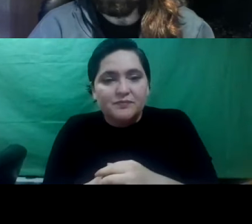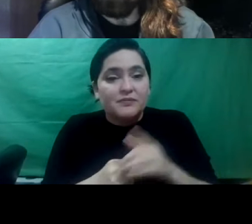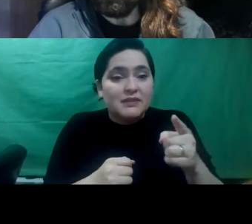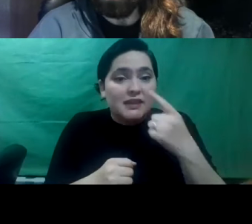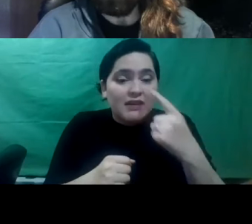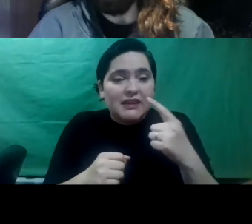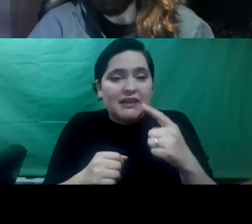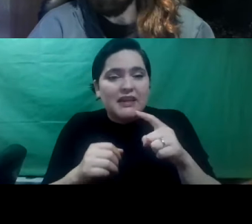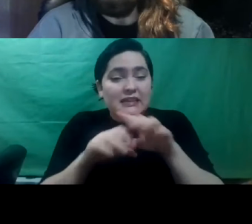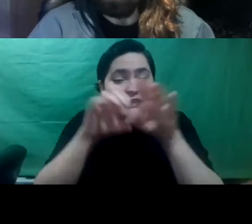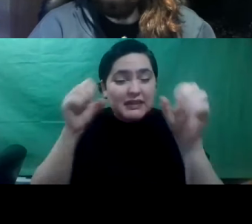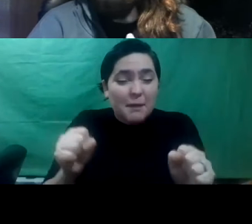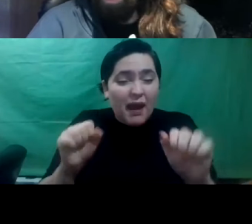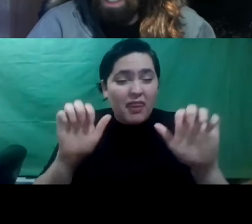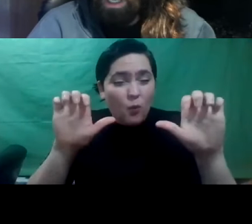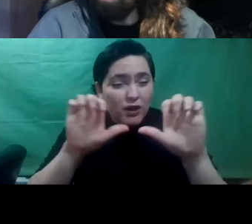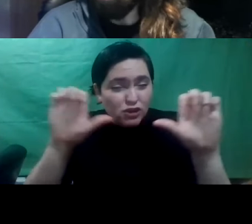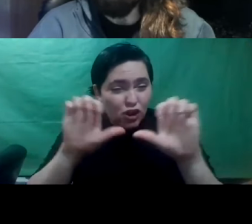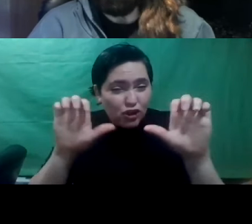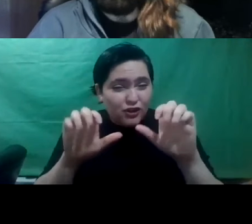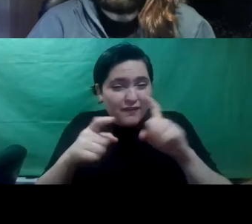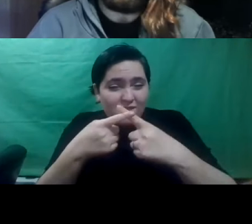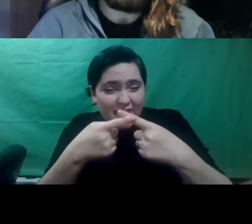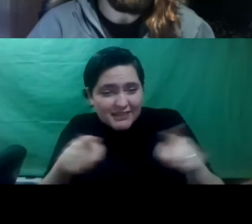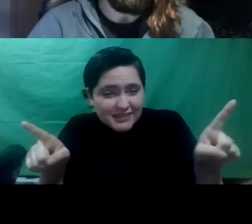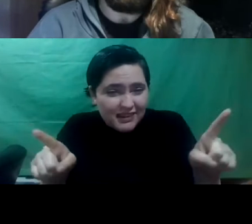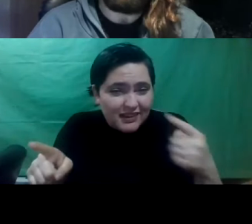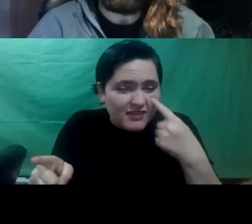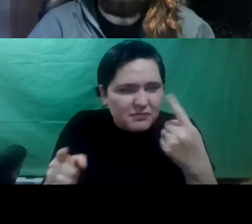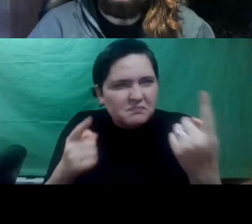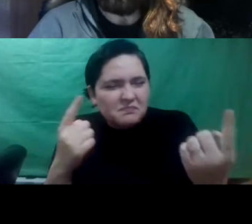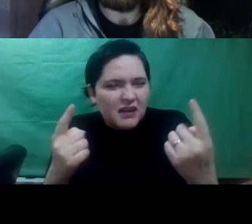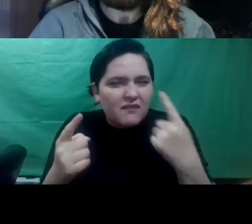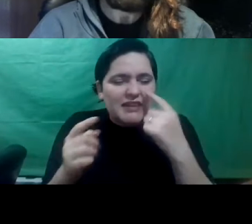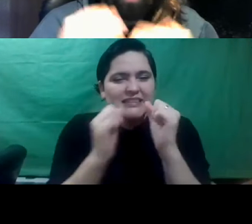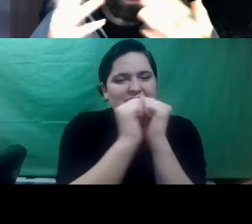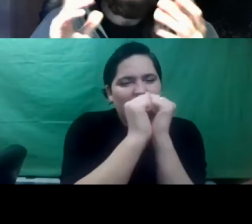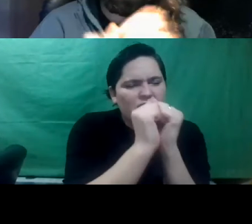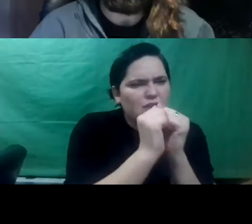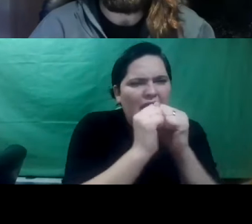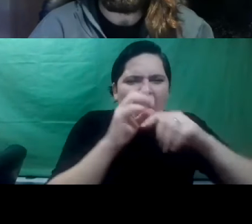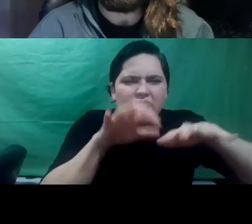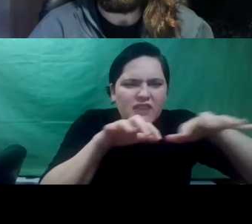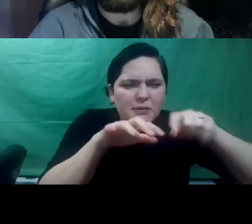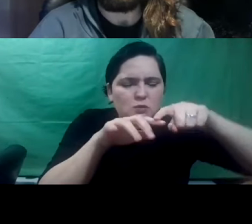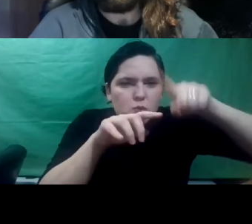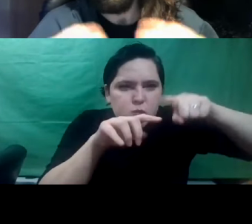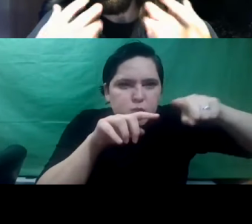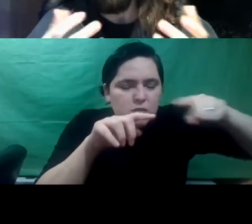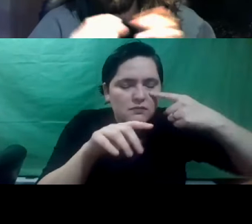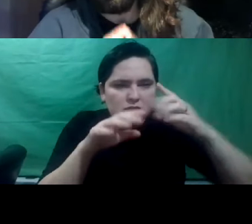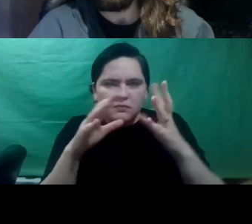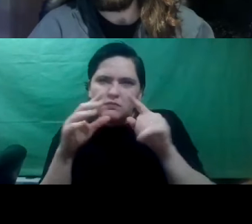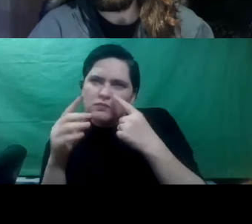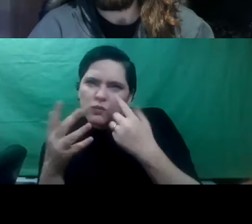sistemas de ecuaciones diferenciales que nos permiten modelar o simular la actividad neuronal o ciertas características de la actividad neuronal,